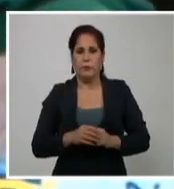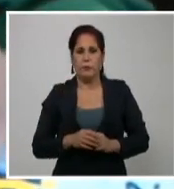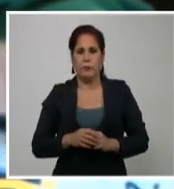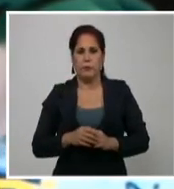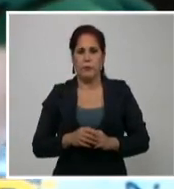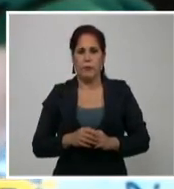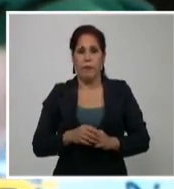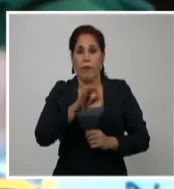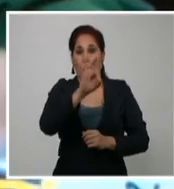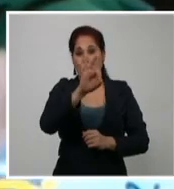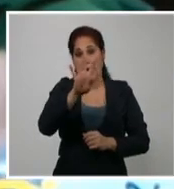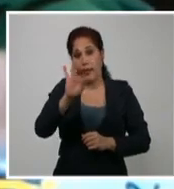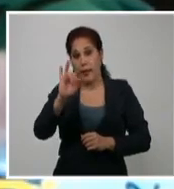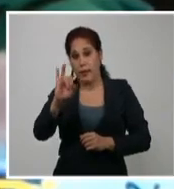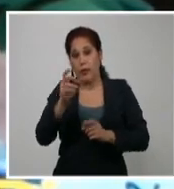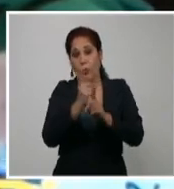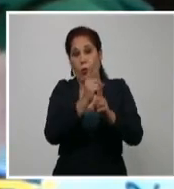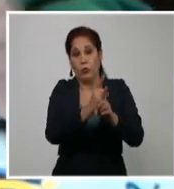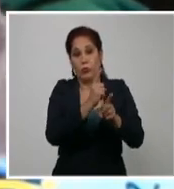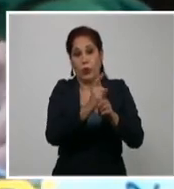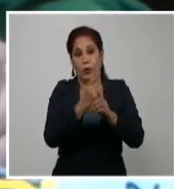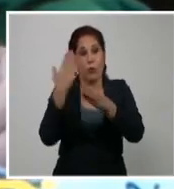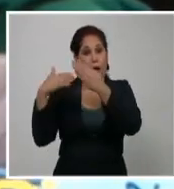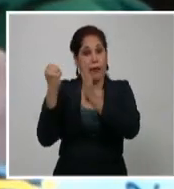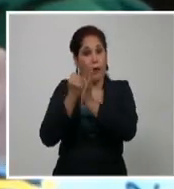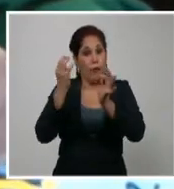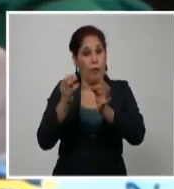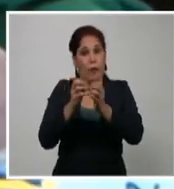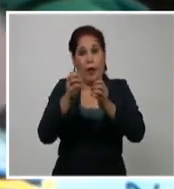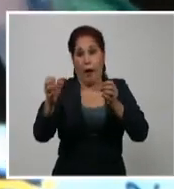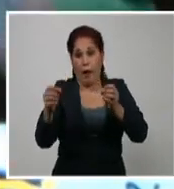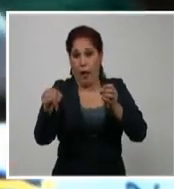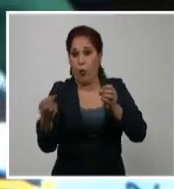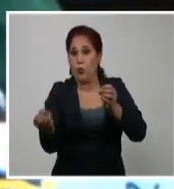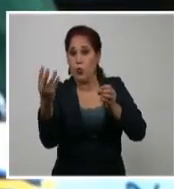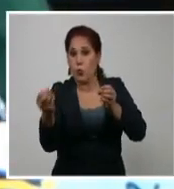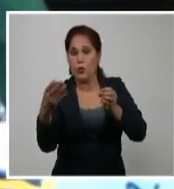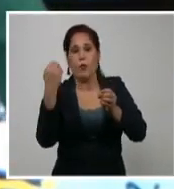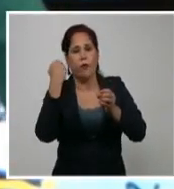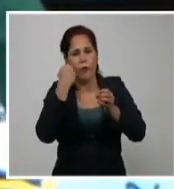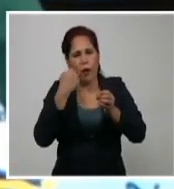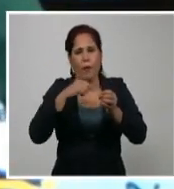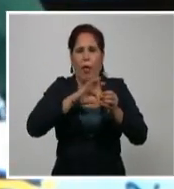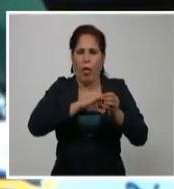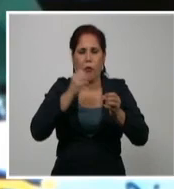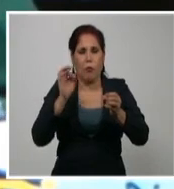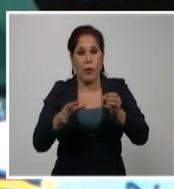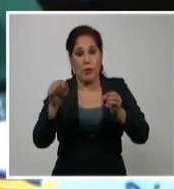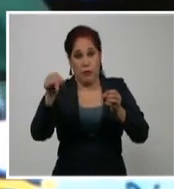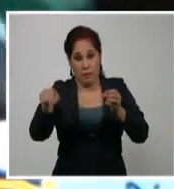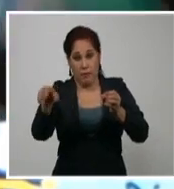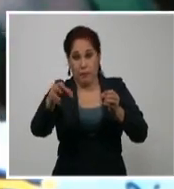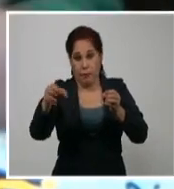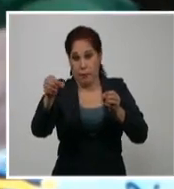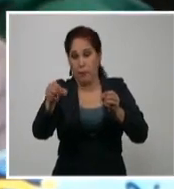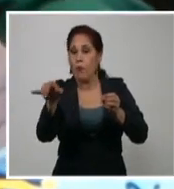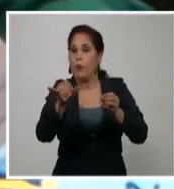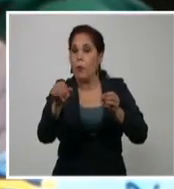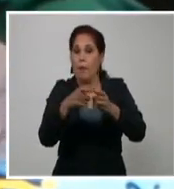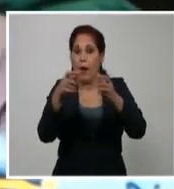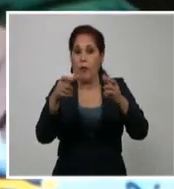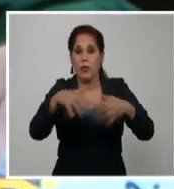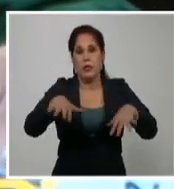estaban, 87 de ellos, que son contactos de casos confirmados, estaban aislados, igual que el resto de los casos confirmados, que eran sospechosos. También la mayor